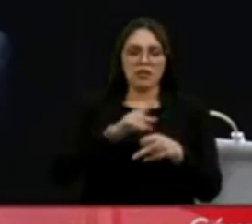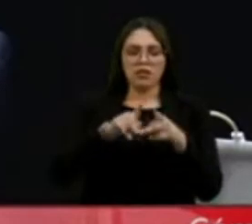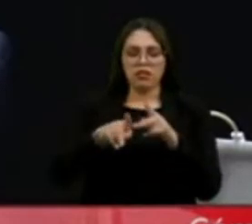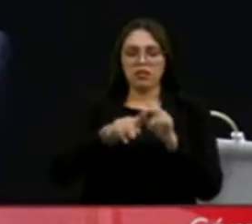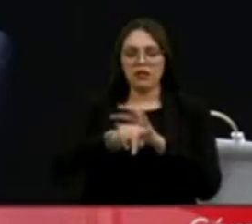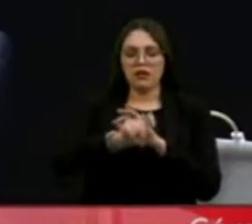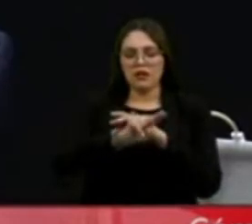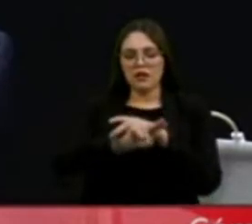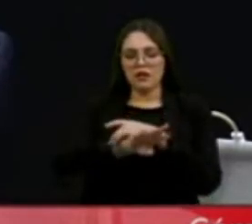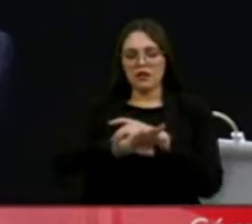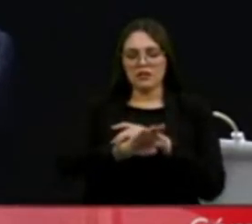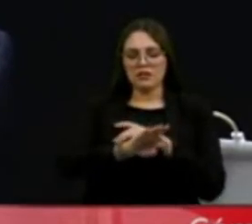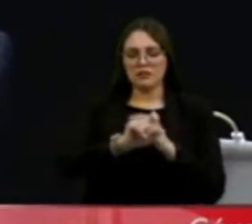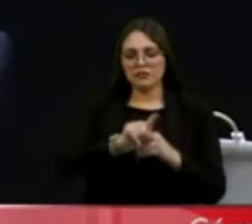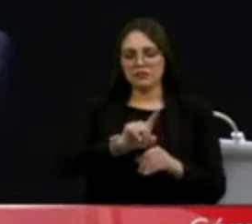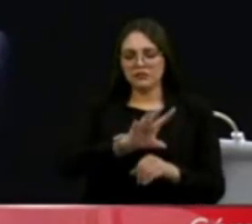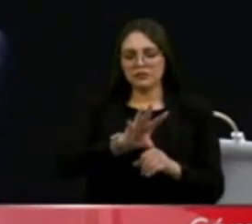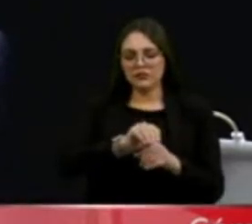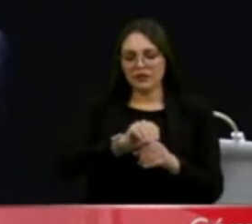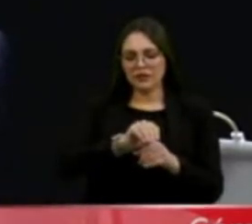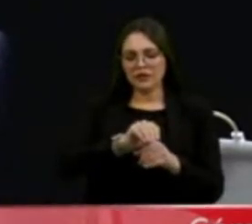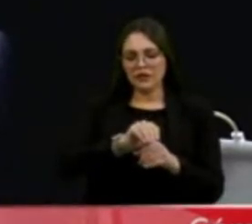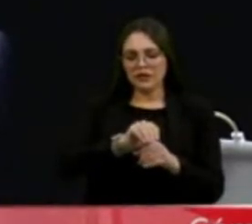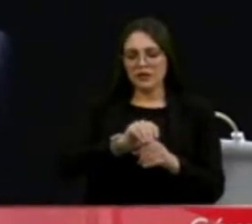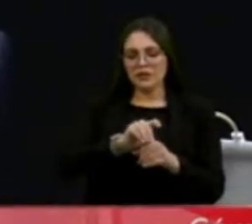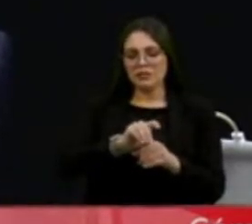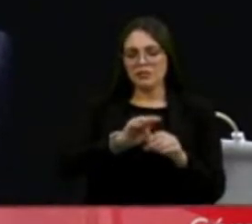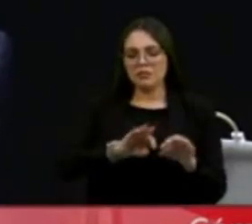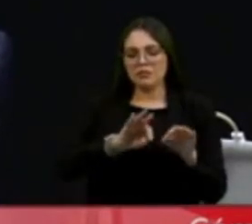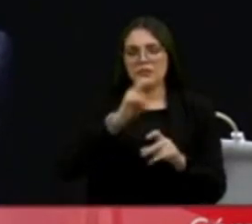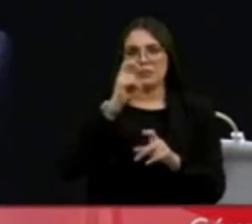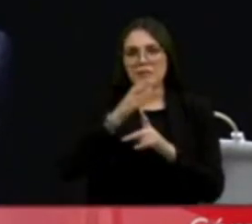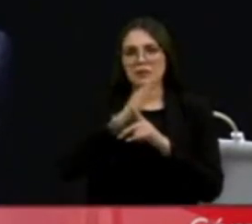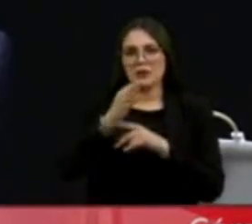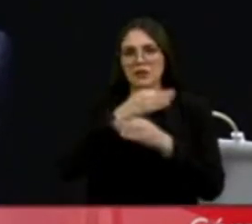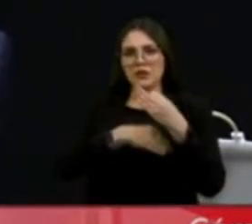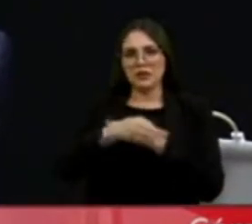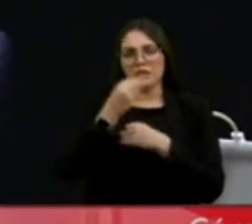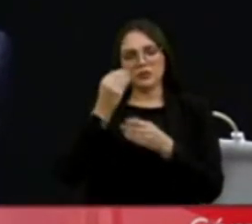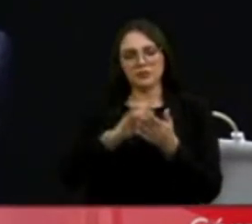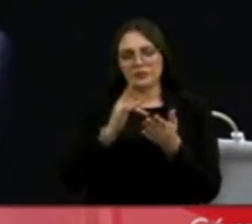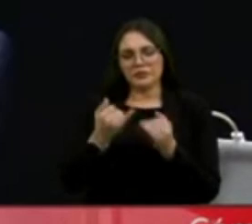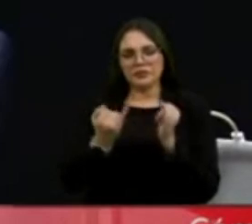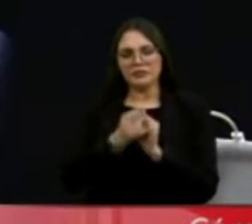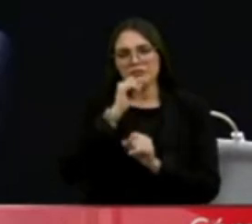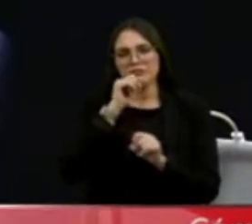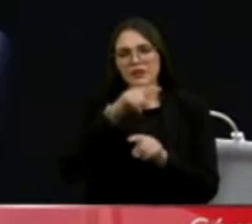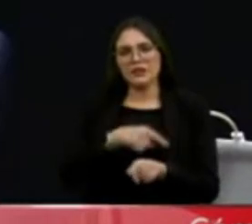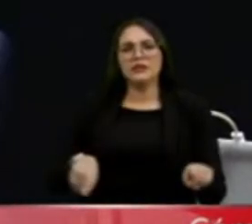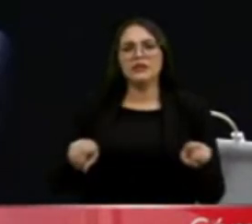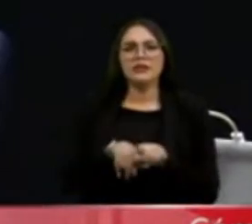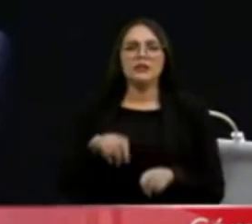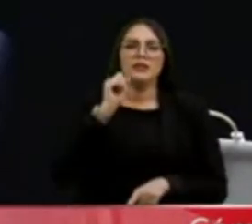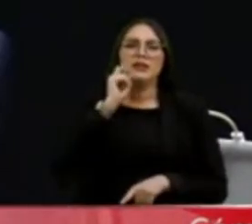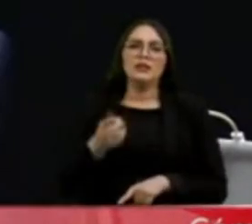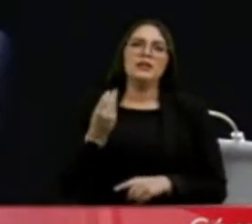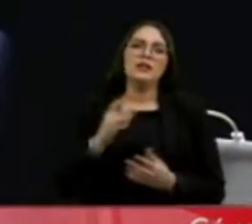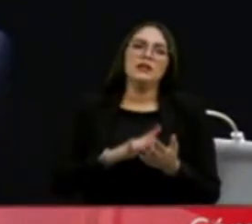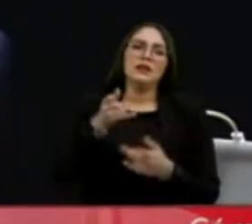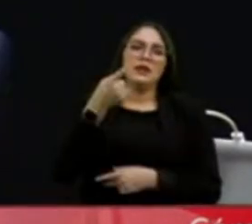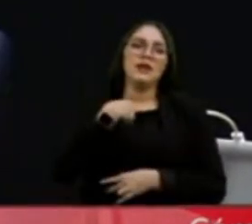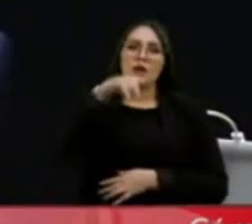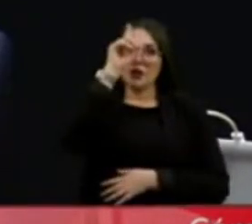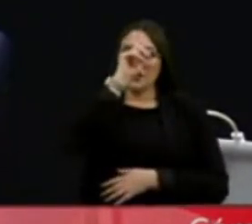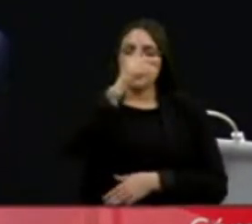en su soberana y libre expresión de la palabra y lo seguiré haciendo. De todos modos, muchas gracias por sus atentos consejos, senador Riquelme.